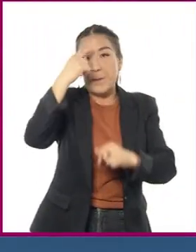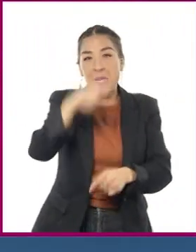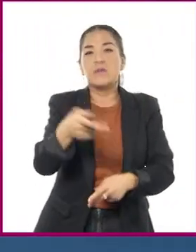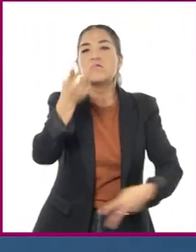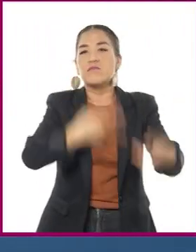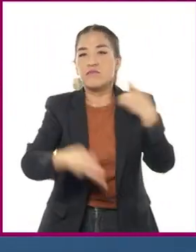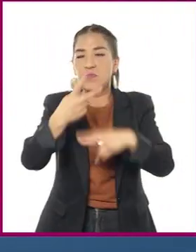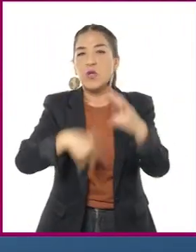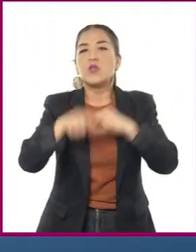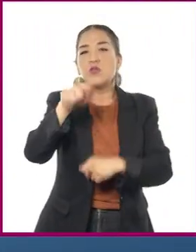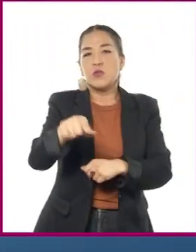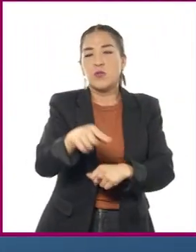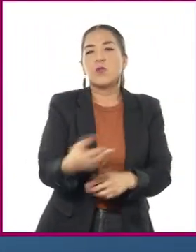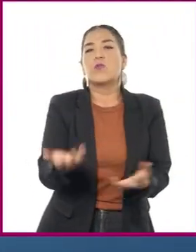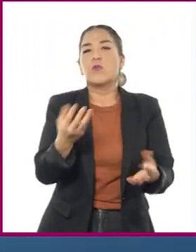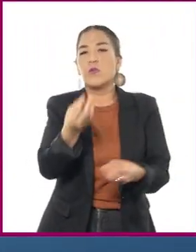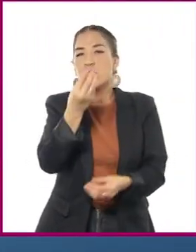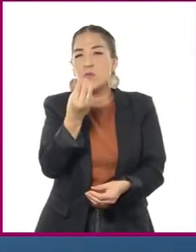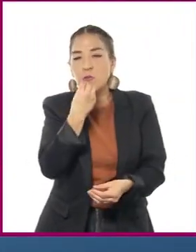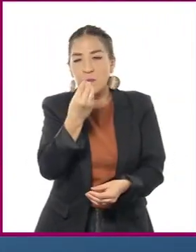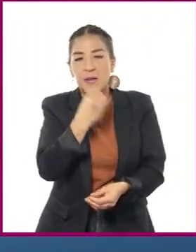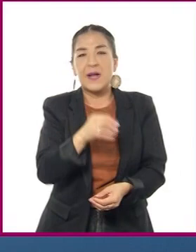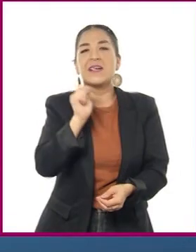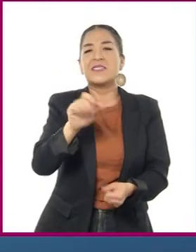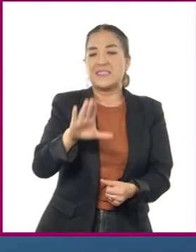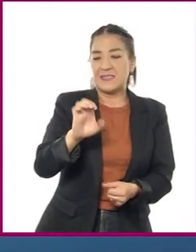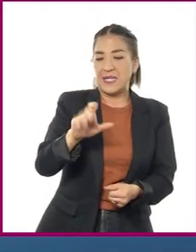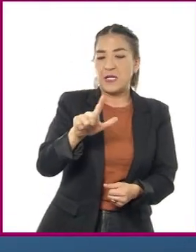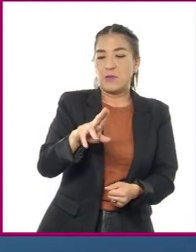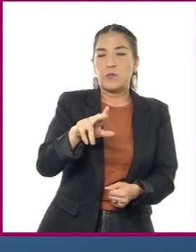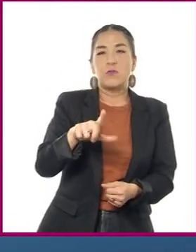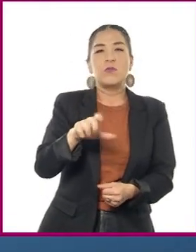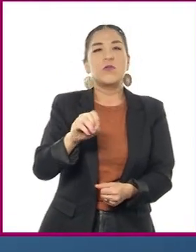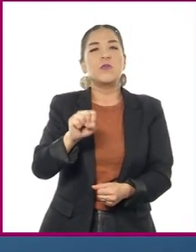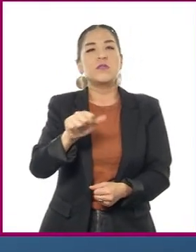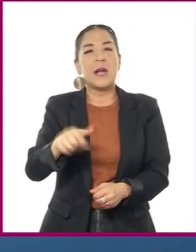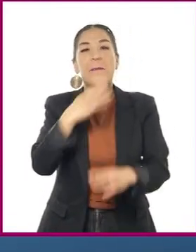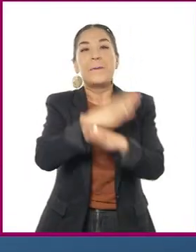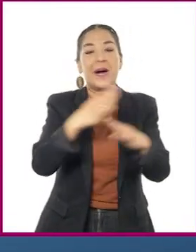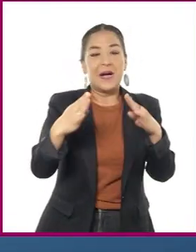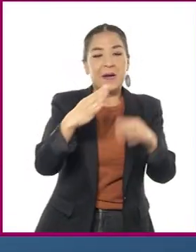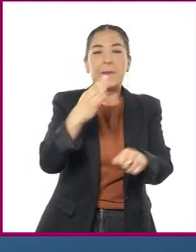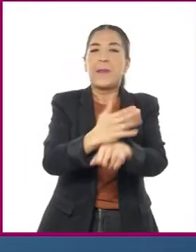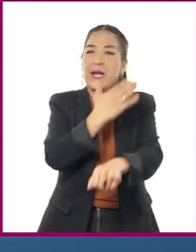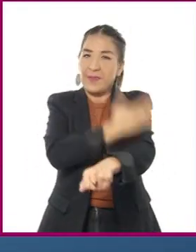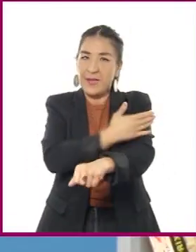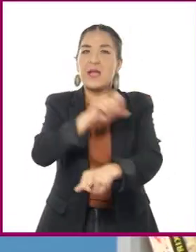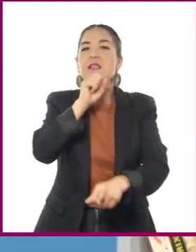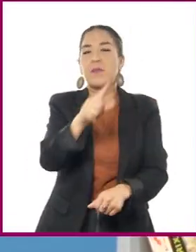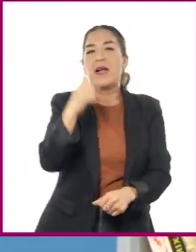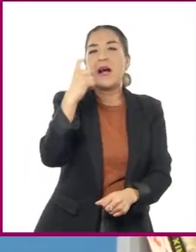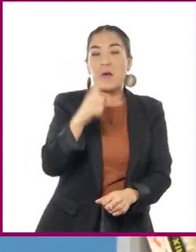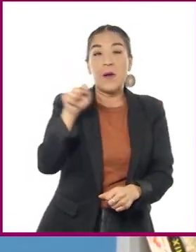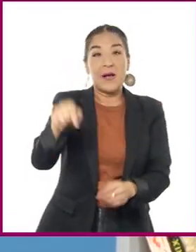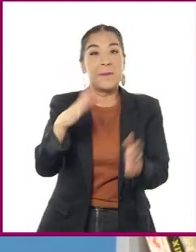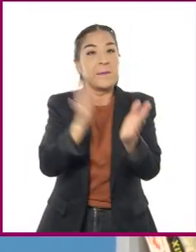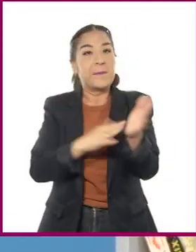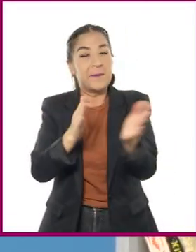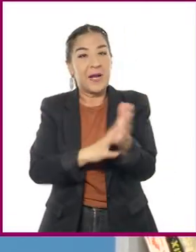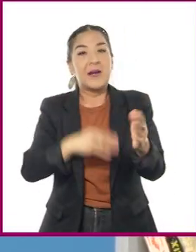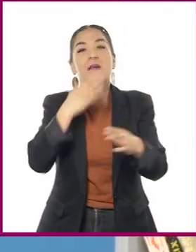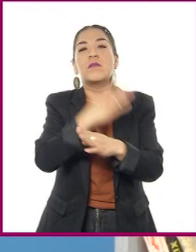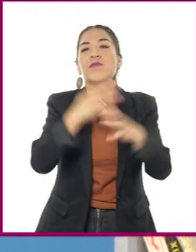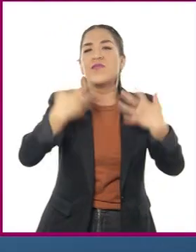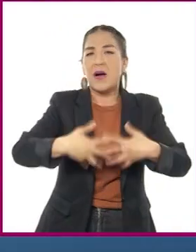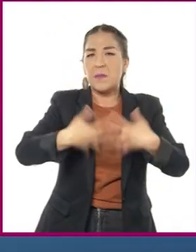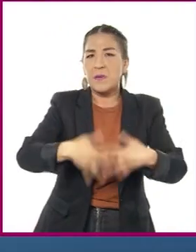de producción: celulosa, que se obtiene de la madera, y agua, por lo que la industria papelera tiende